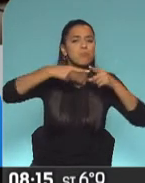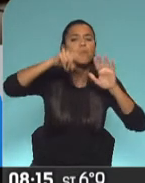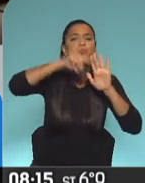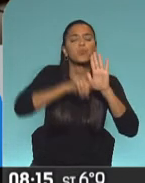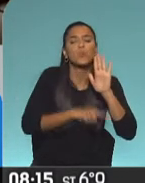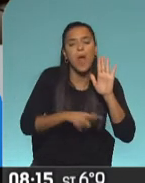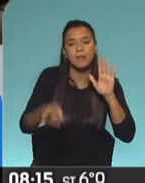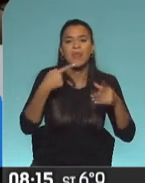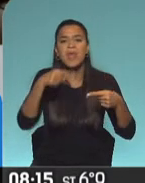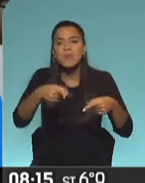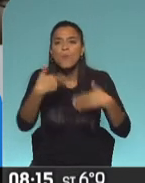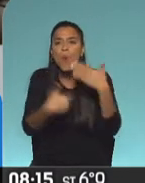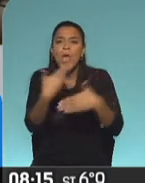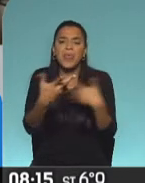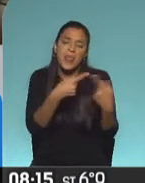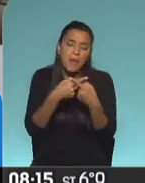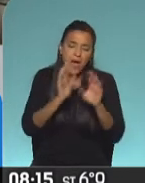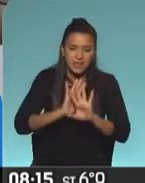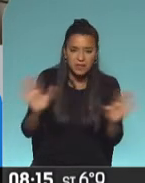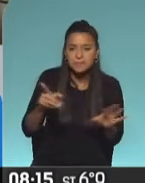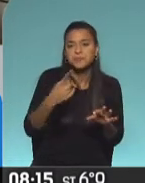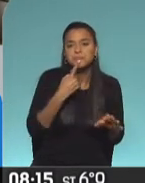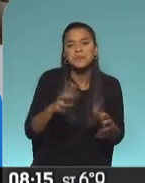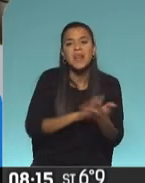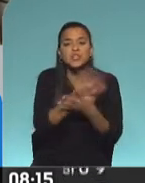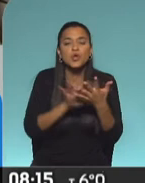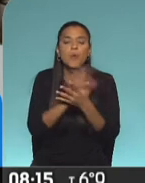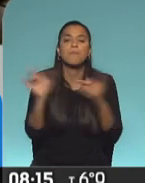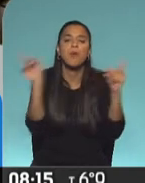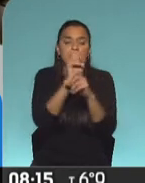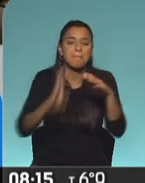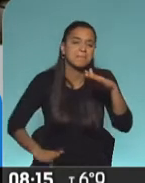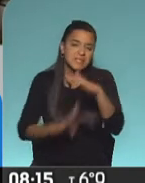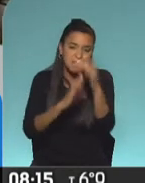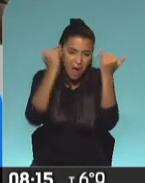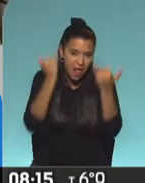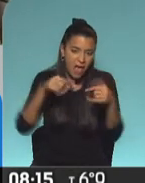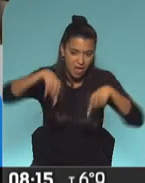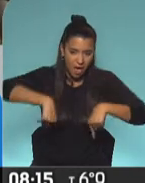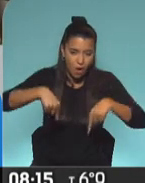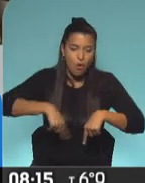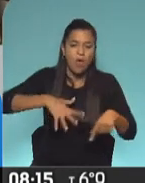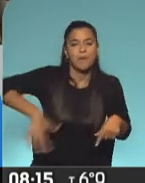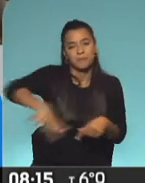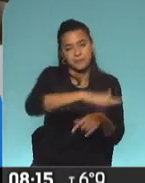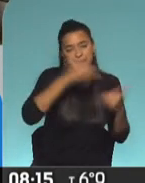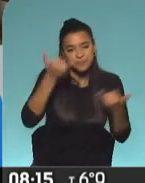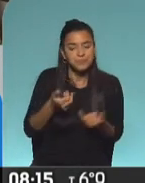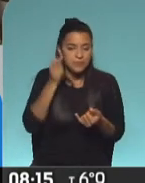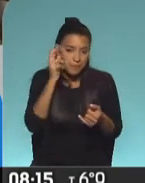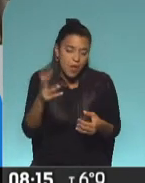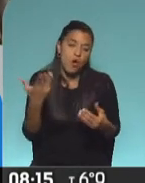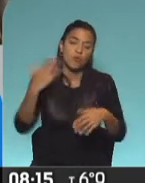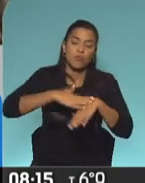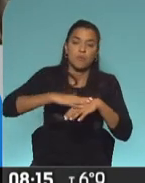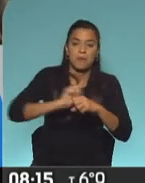haya debate, y estas asignaciones específicas tienen que ver con resolver los problemas principales que hoy está teniendo nuestro pueblo y que han sido agudizados por la